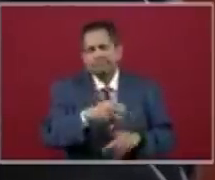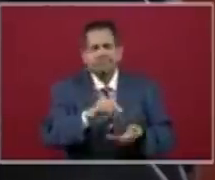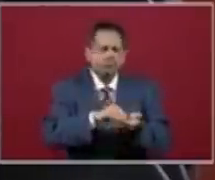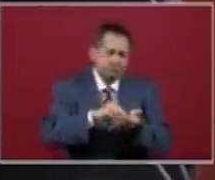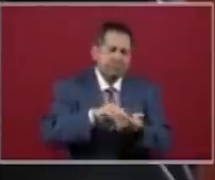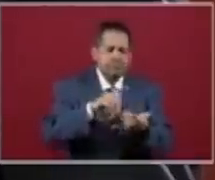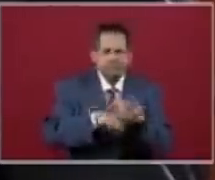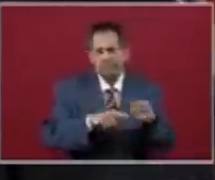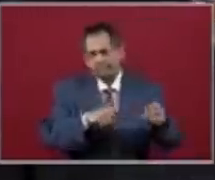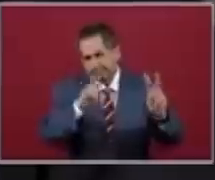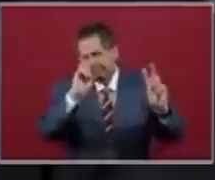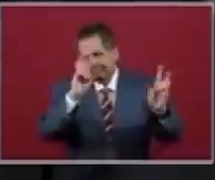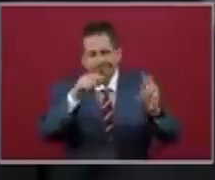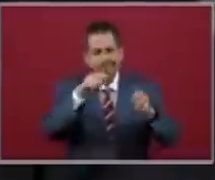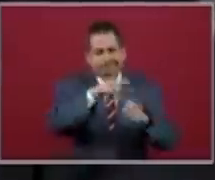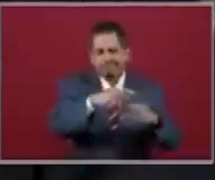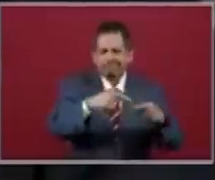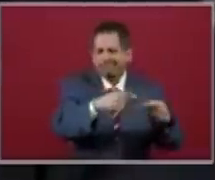siendo un tema,